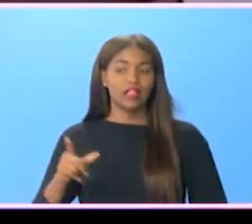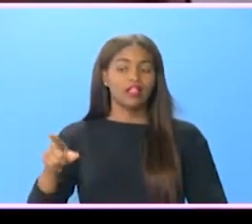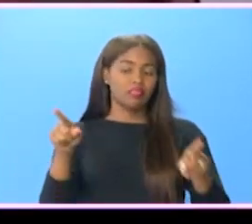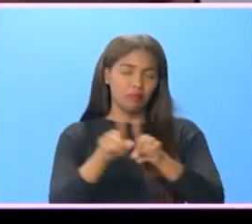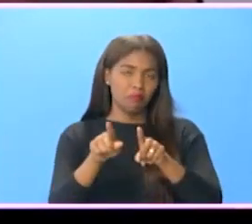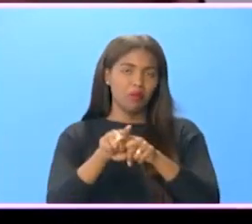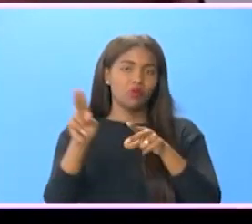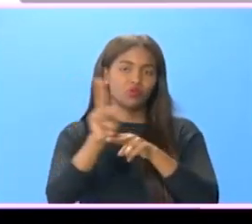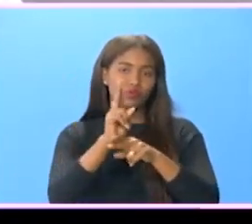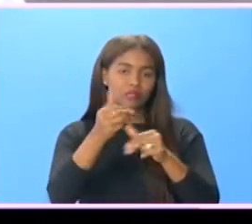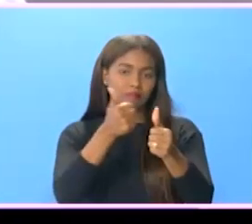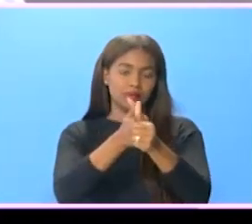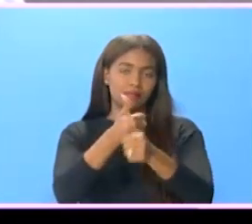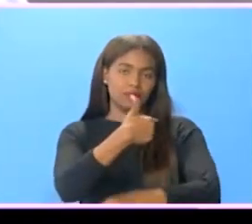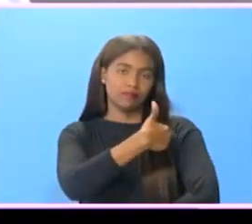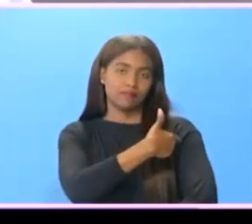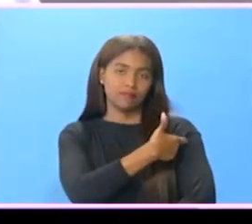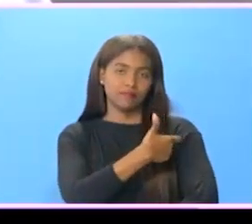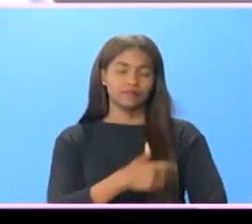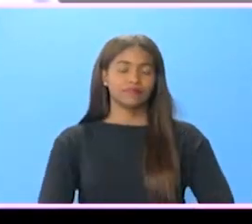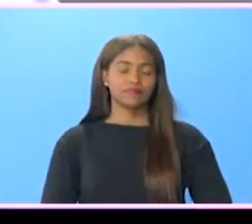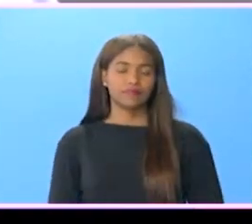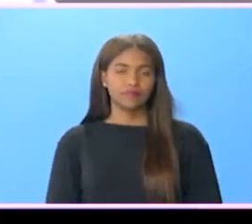también utilizan ese biológico.